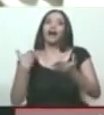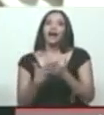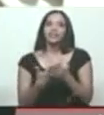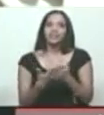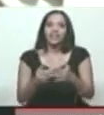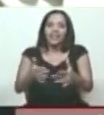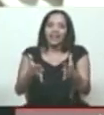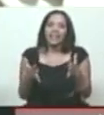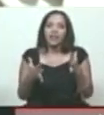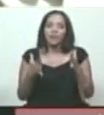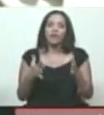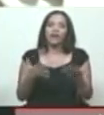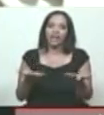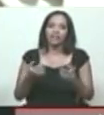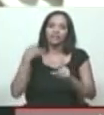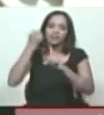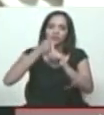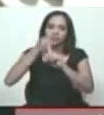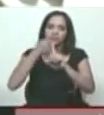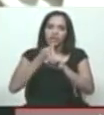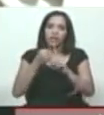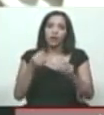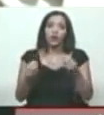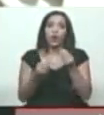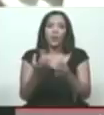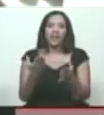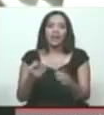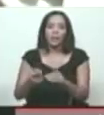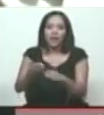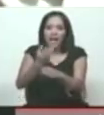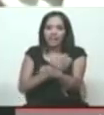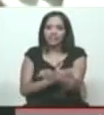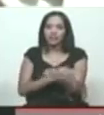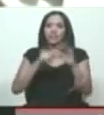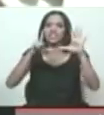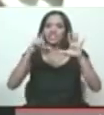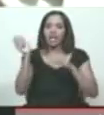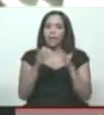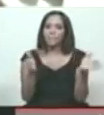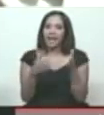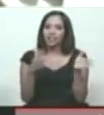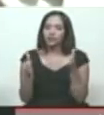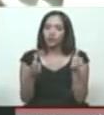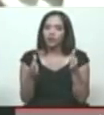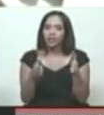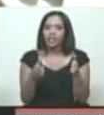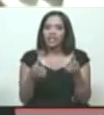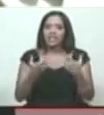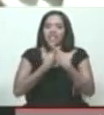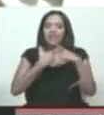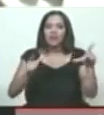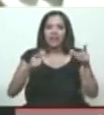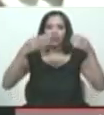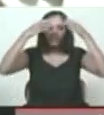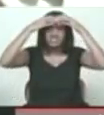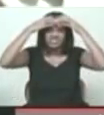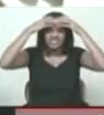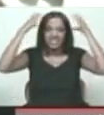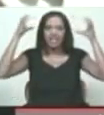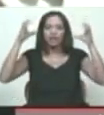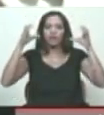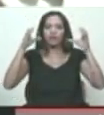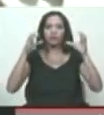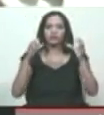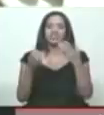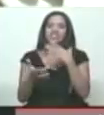ganemos esa batalla, como ganamos la otra, la del 7 de marzo, liberando el cerebro del ataque